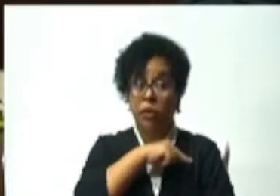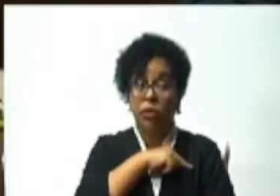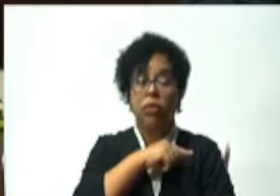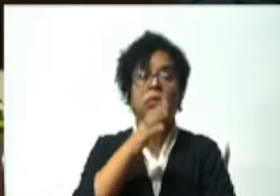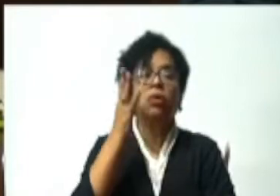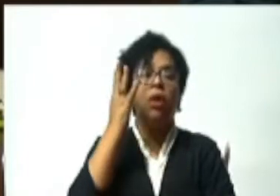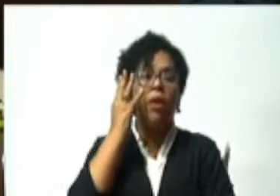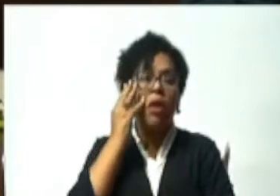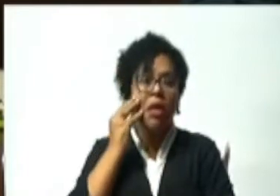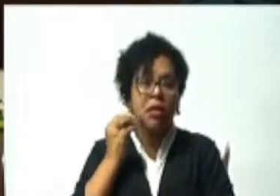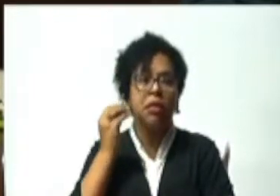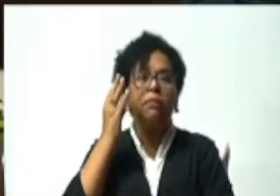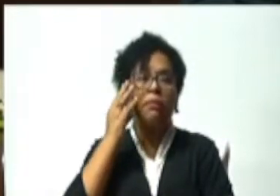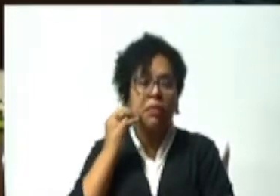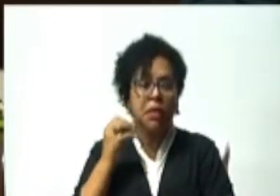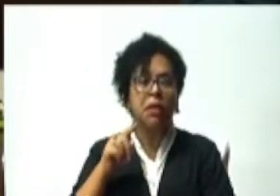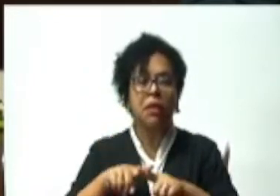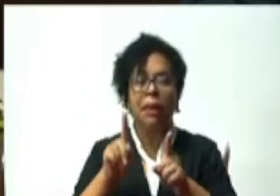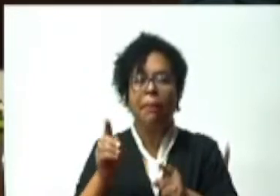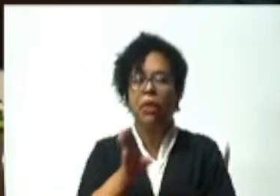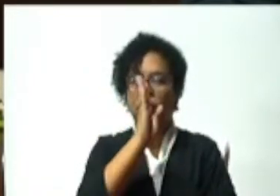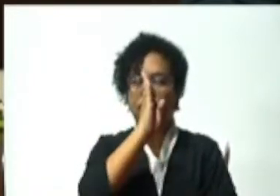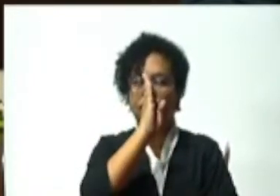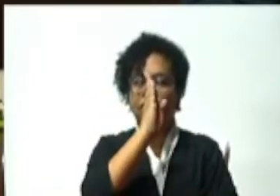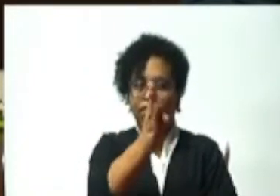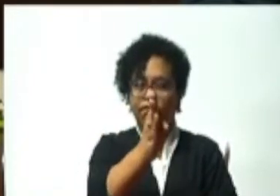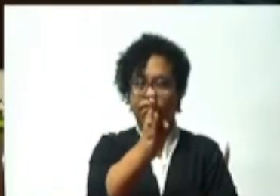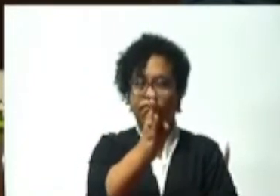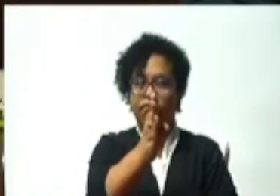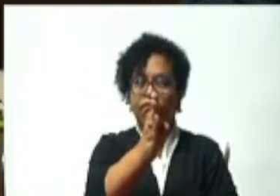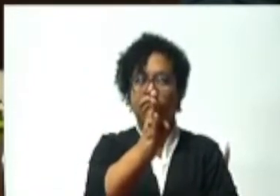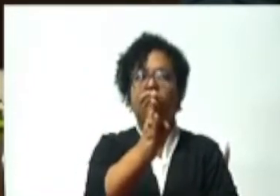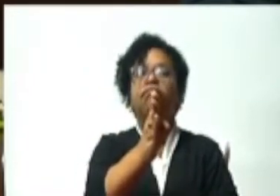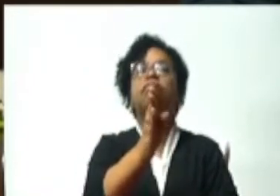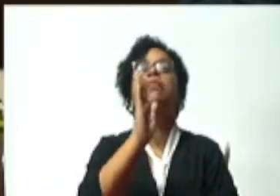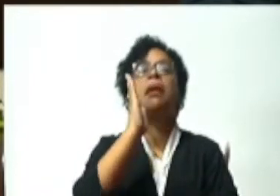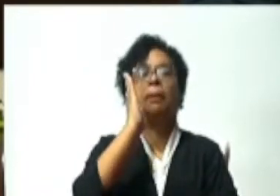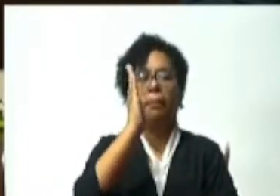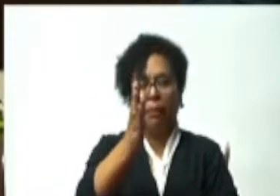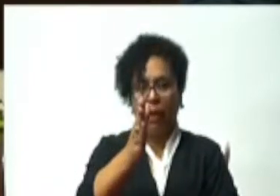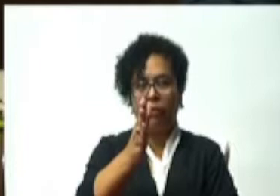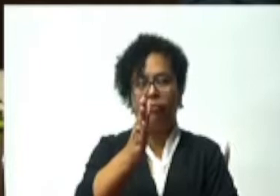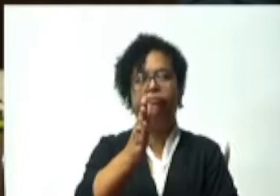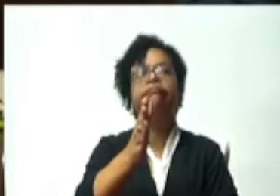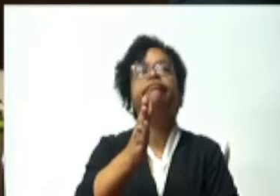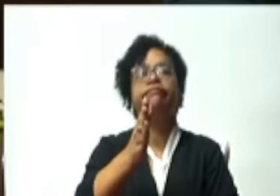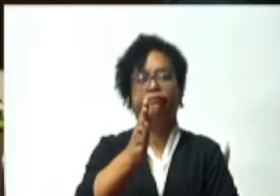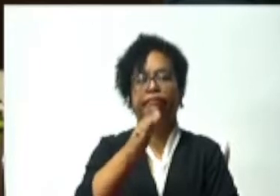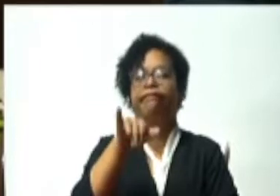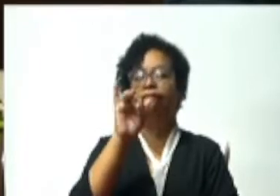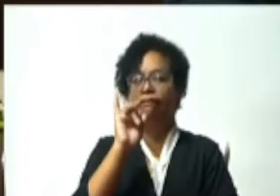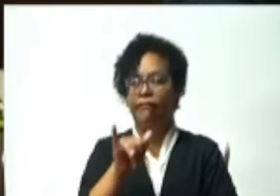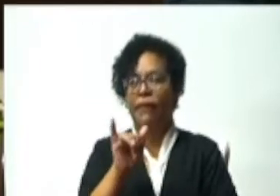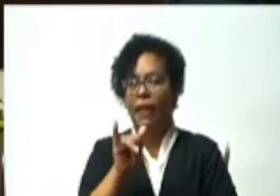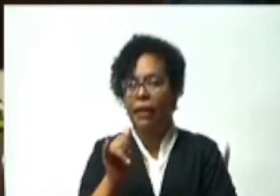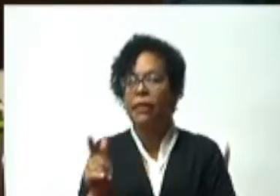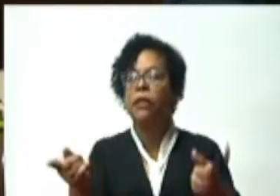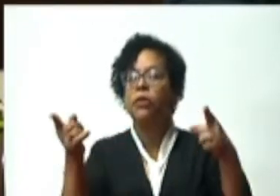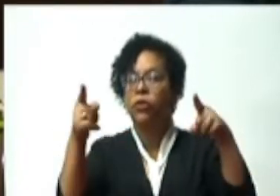pero con la firmeza necesaria, vamos a abordar este tema